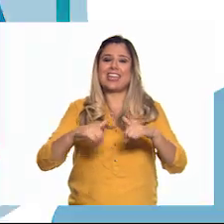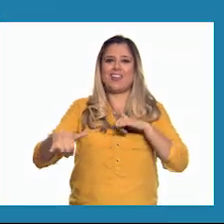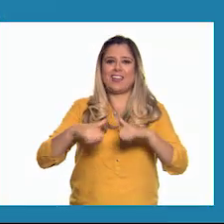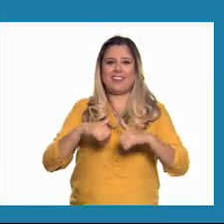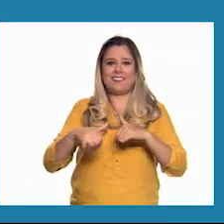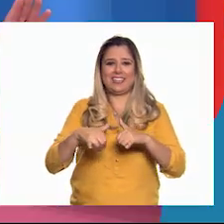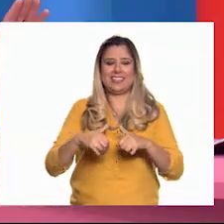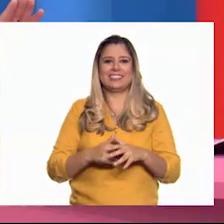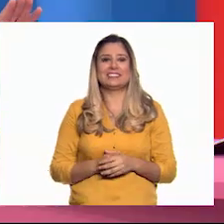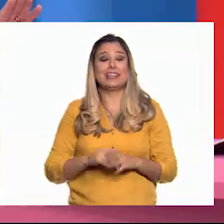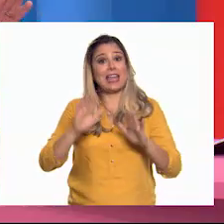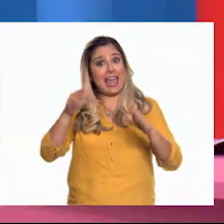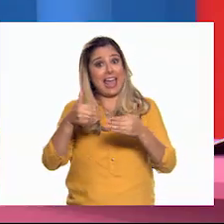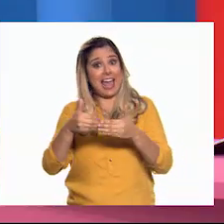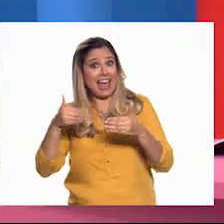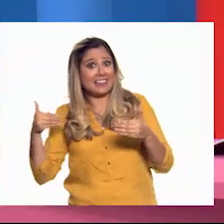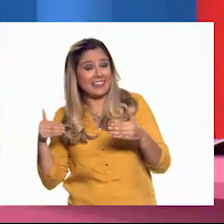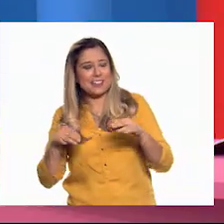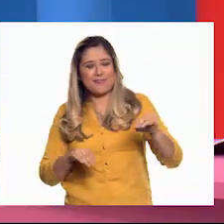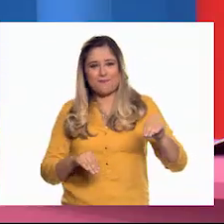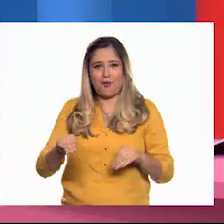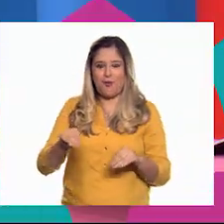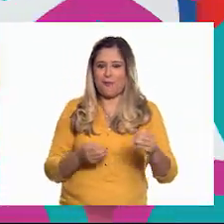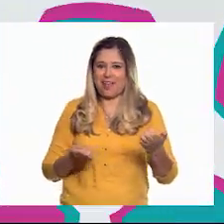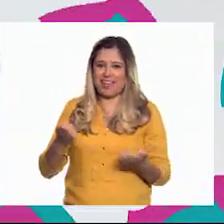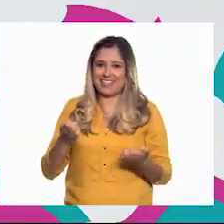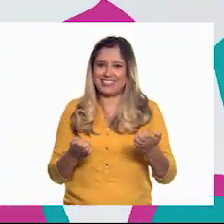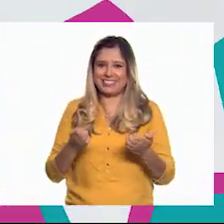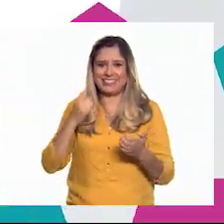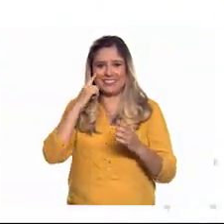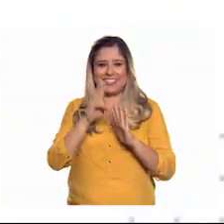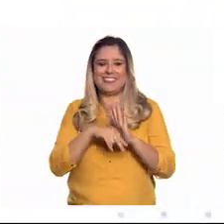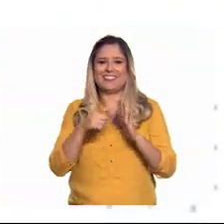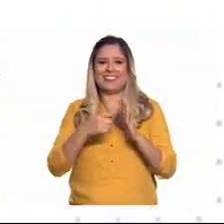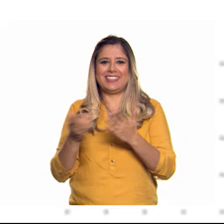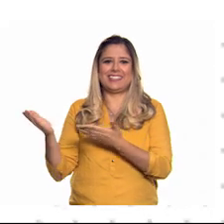geografía. Pero antes, a movernos un poco.